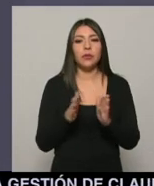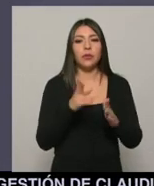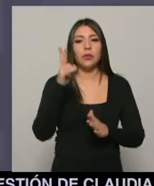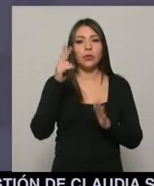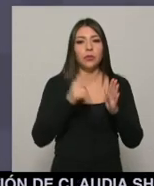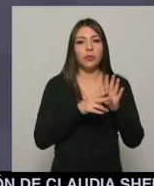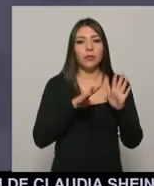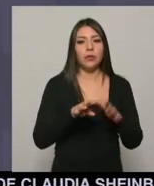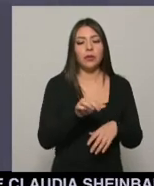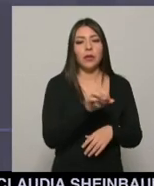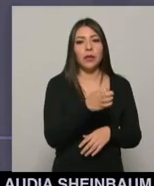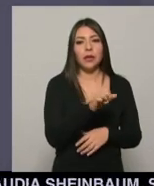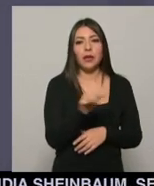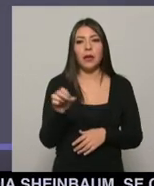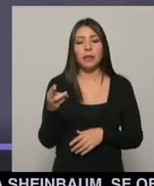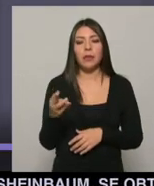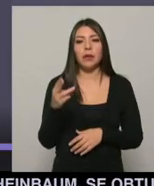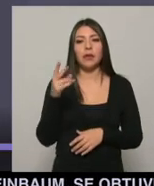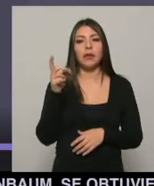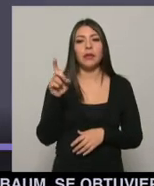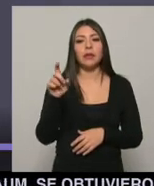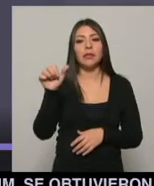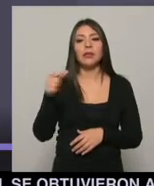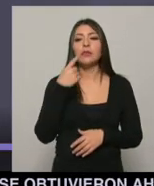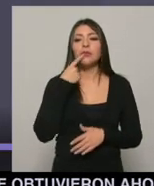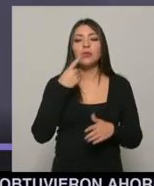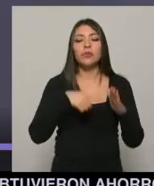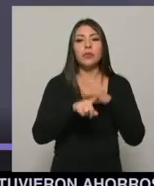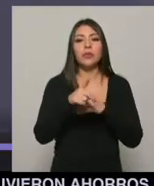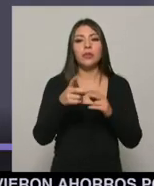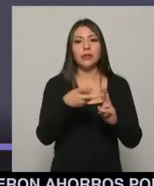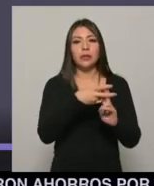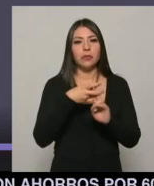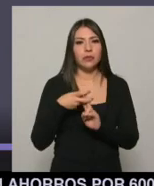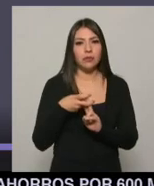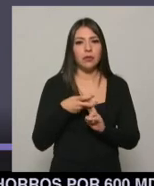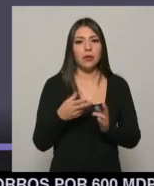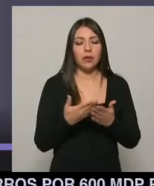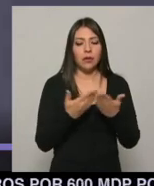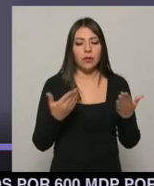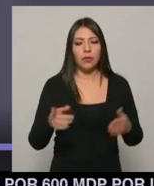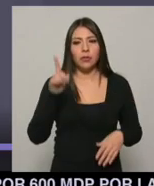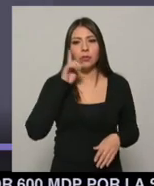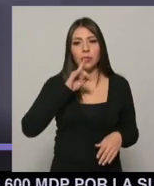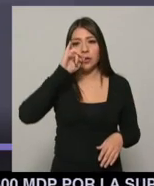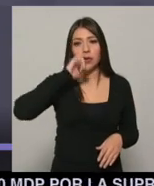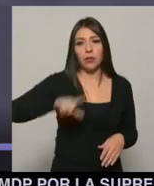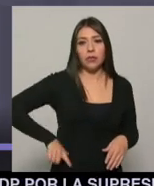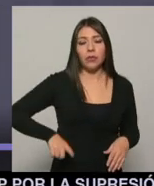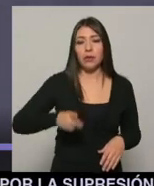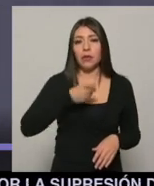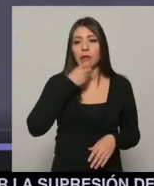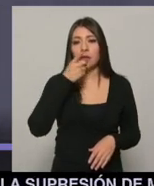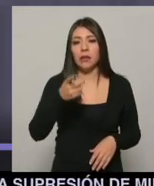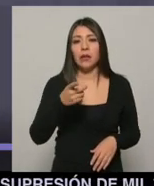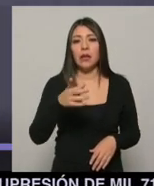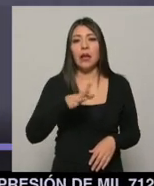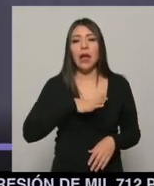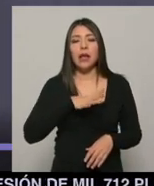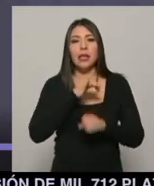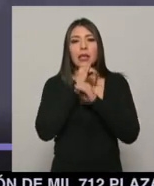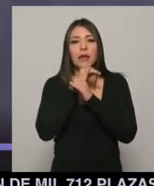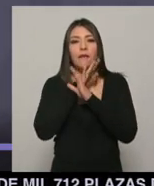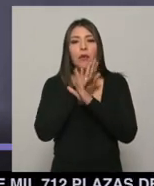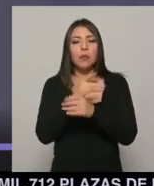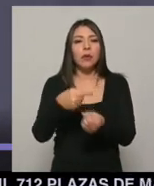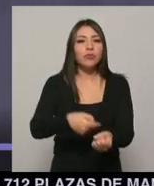de enero a mayo 36 denuncias por secuestro. Hoy la jefa de gobierno ha acusado que que se han maquillado las cifras